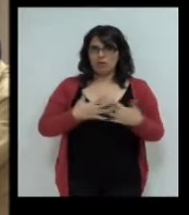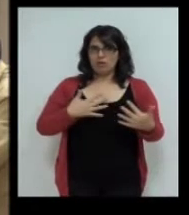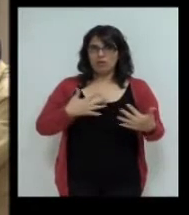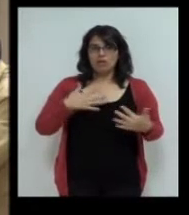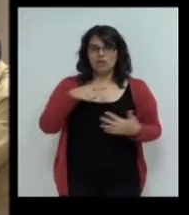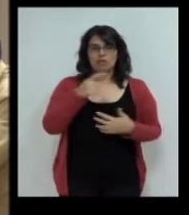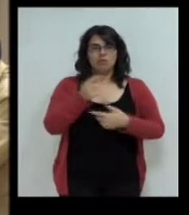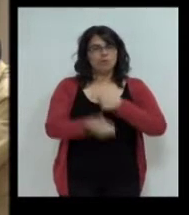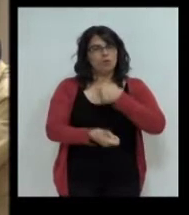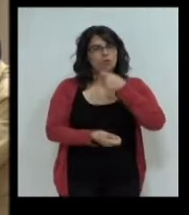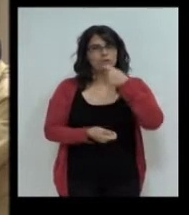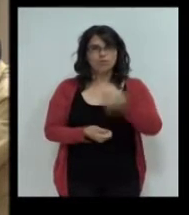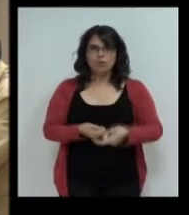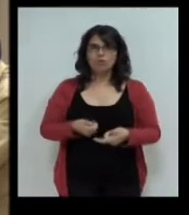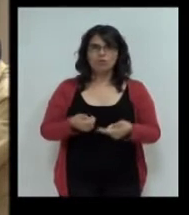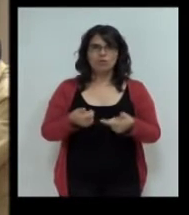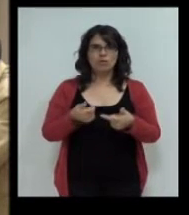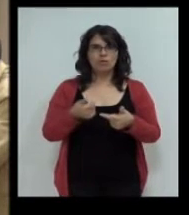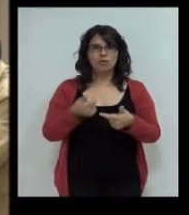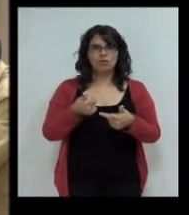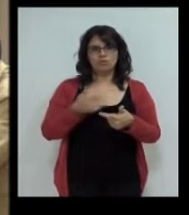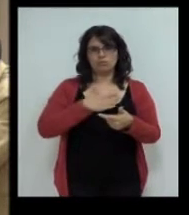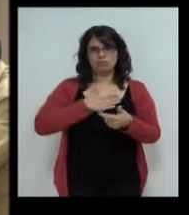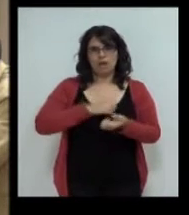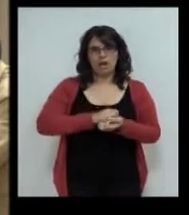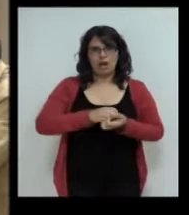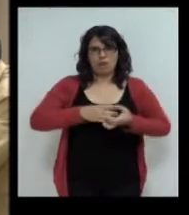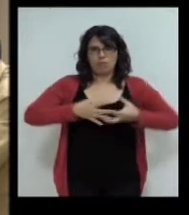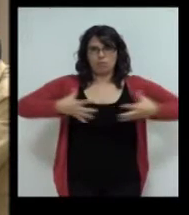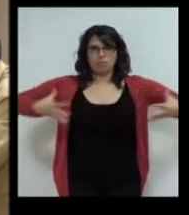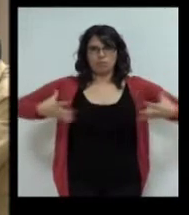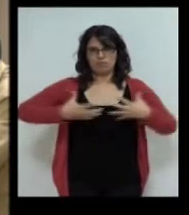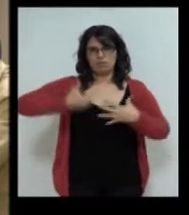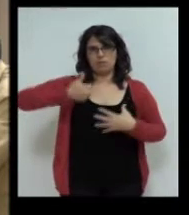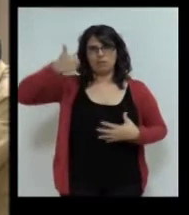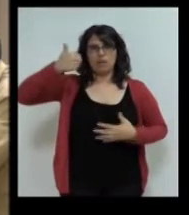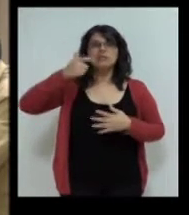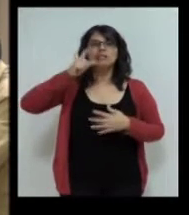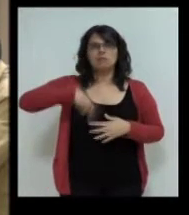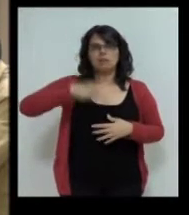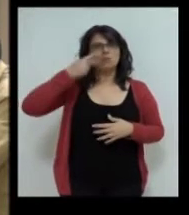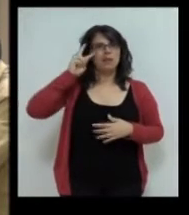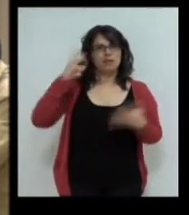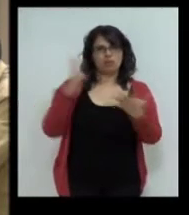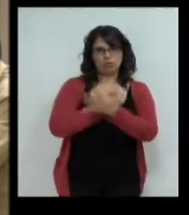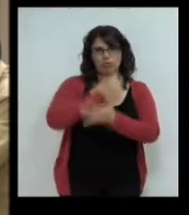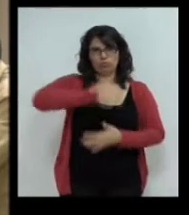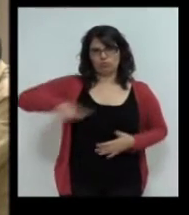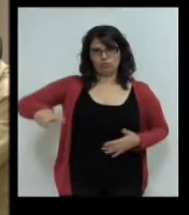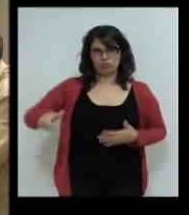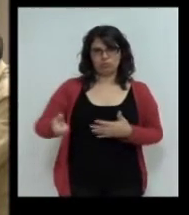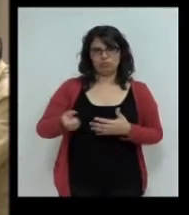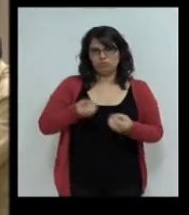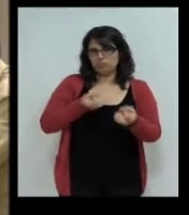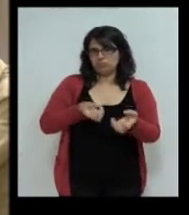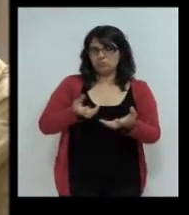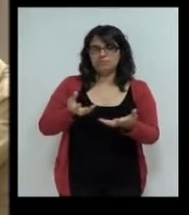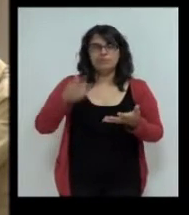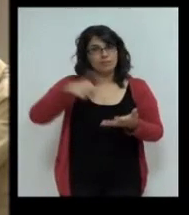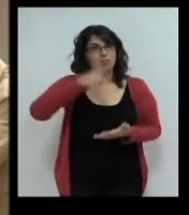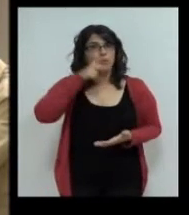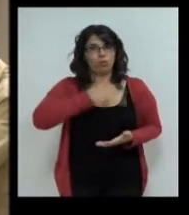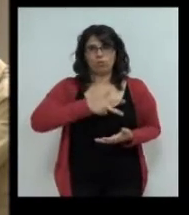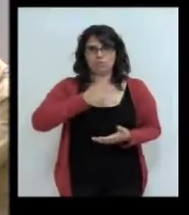engrosando bueno, pues el acervo de todos los expertos que vais viendo por aquí. Hoy de verdad hay un verdadero lujo